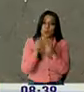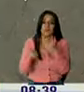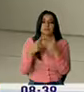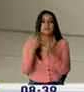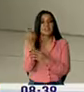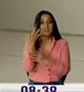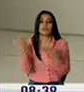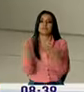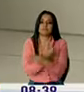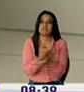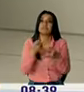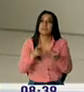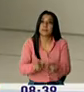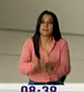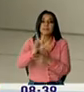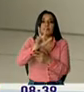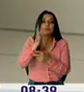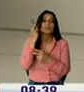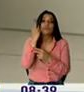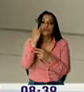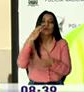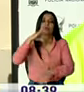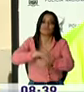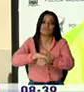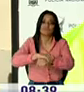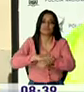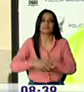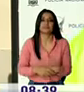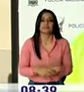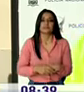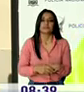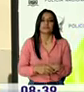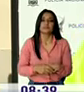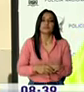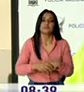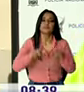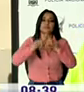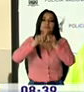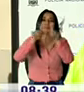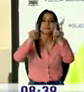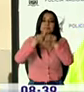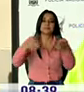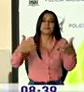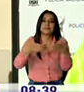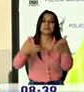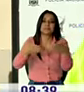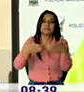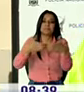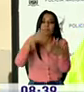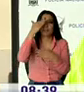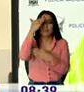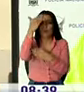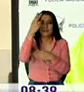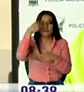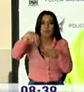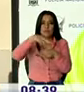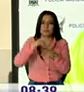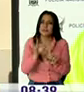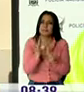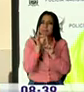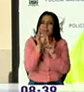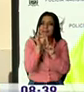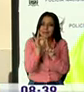la aprehensión de 3 mujeres en el sitio. Se coordinó con los diferentes equipos de unidades especiales de la Policía Nacional, como